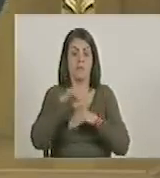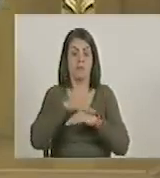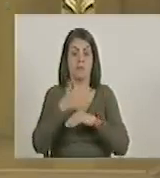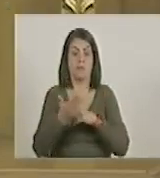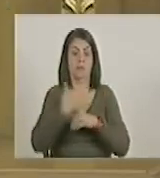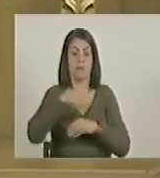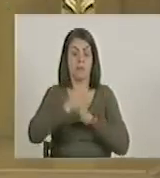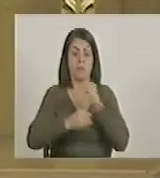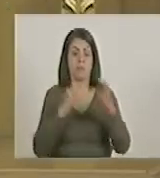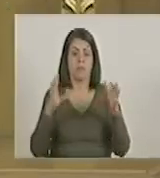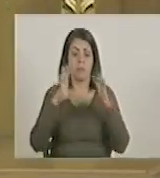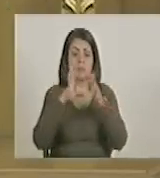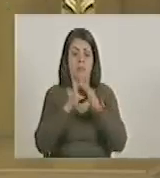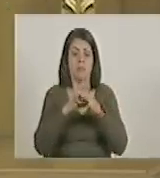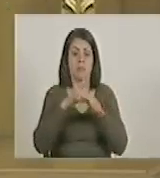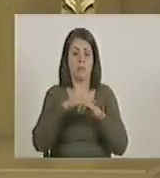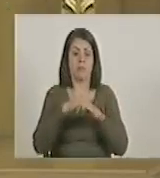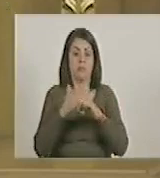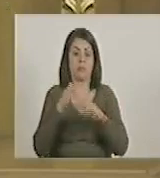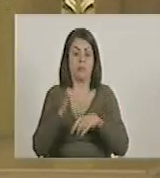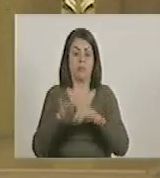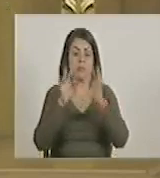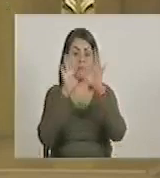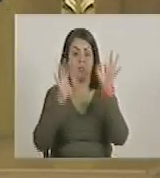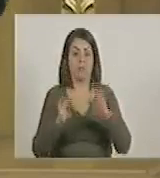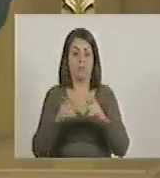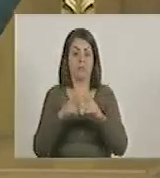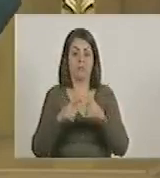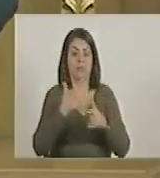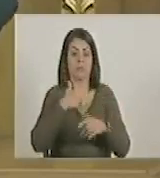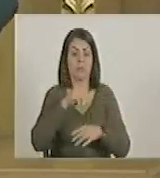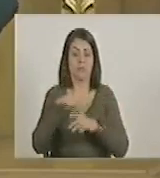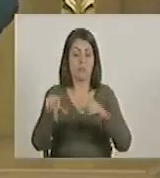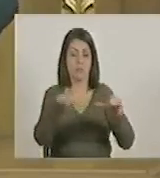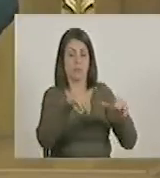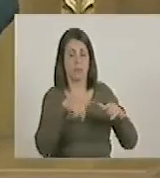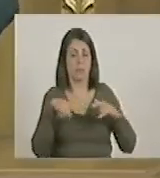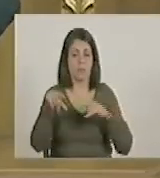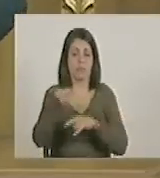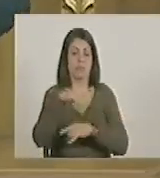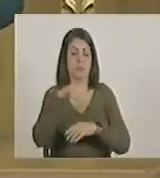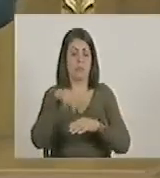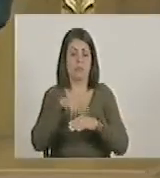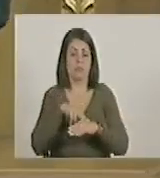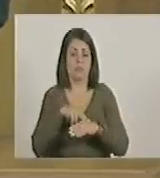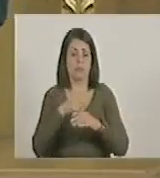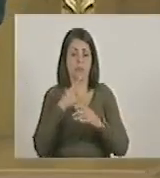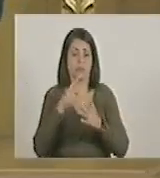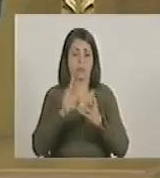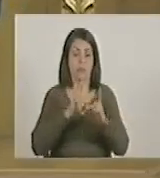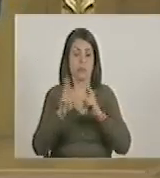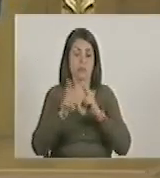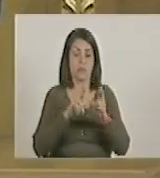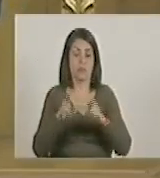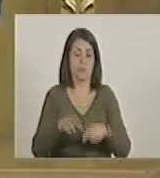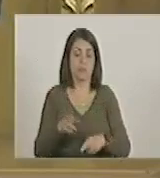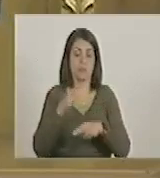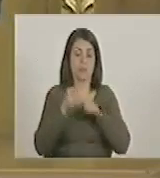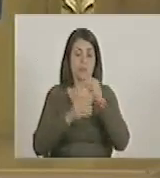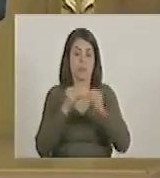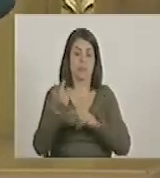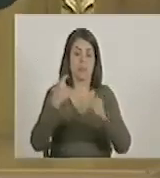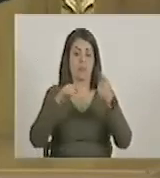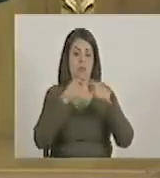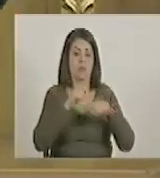con nuestros aliados estratégicos y con nuestros espacios naturales relaciones y vínculos